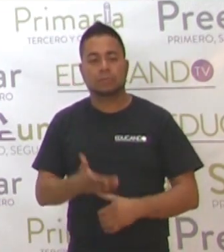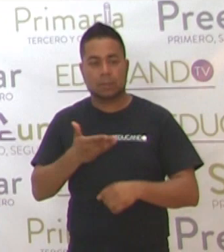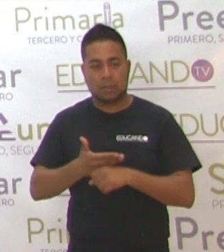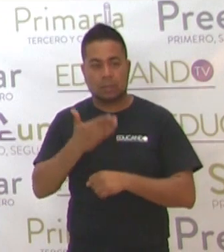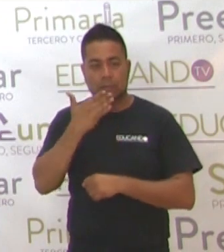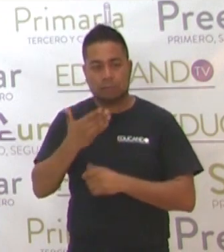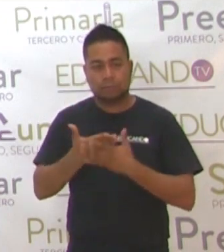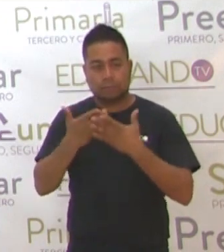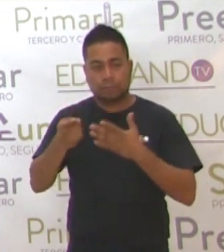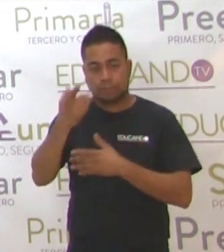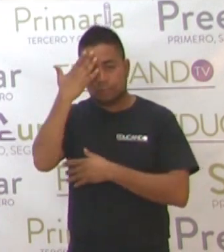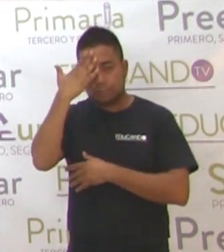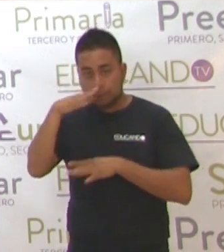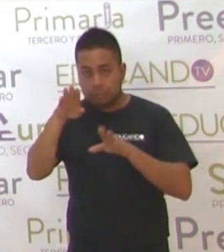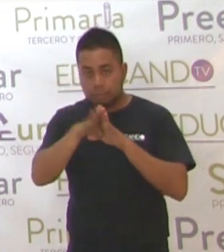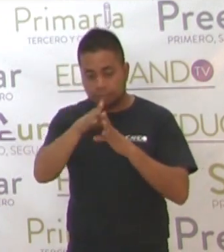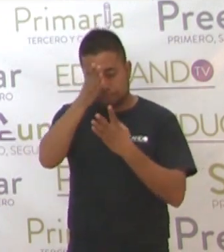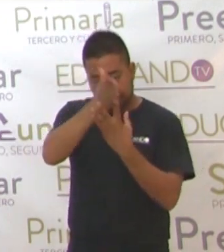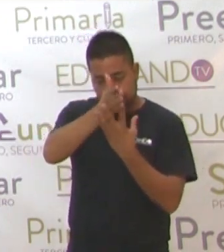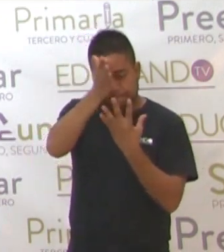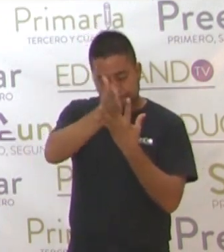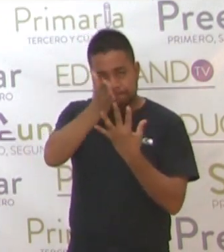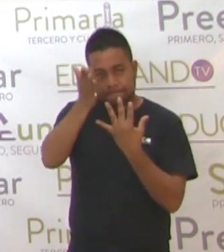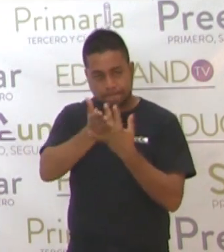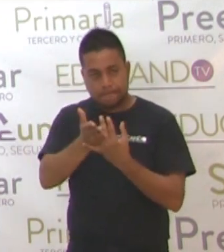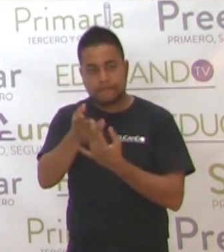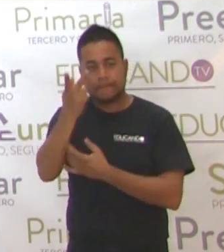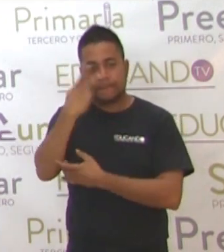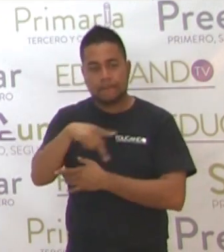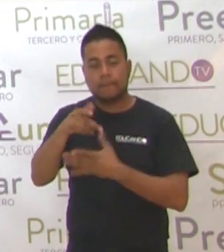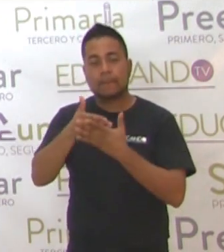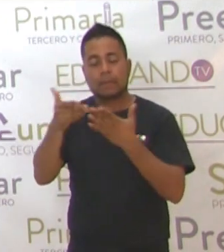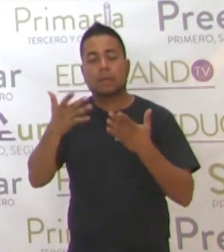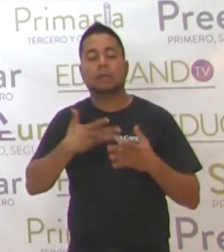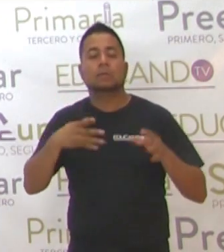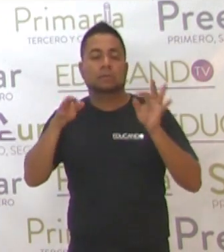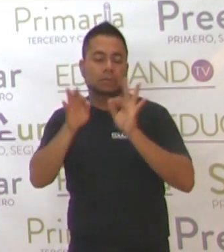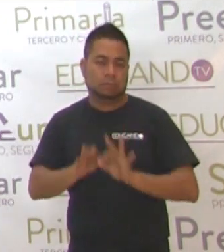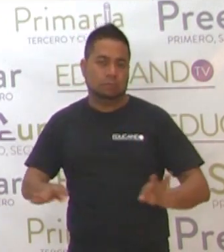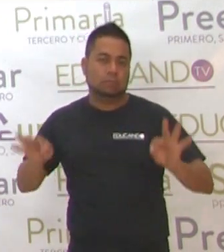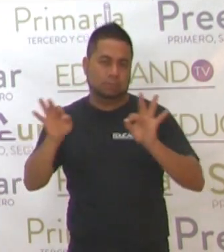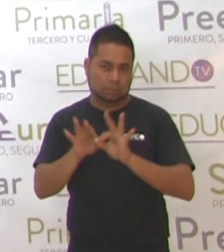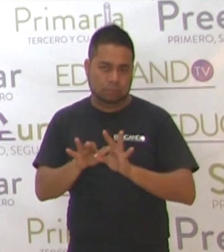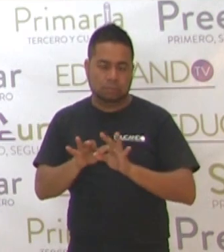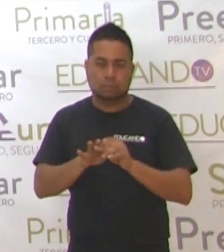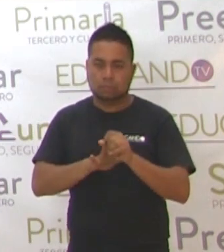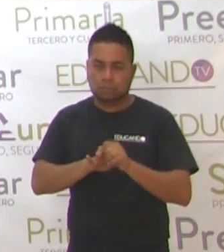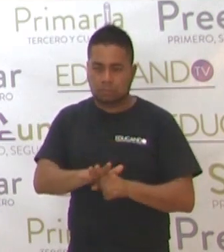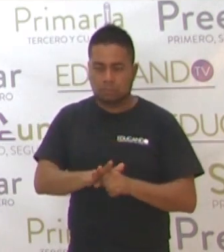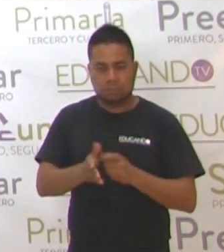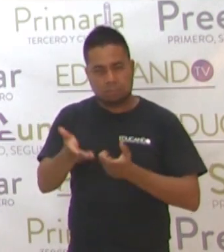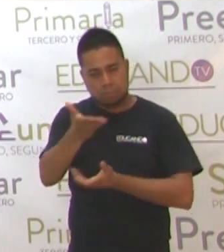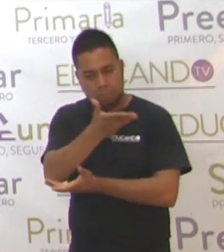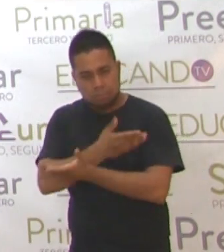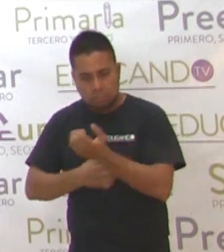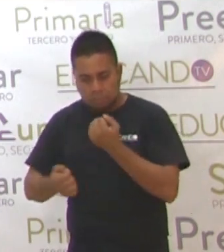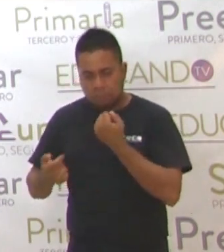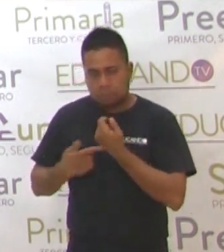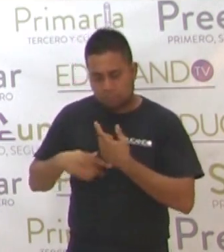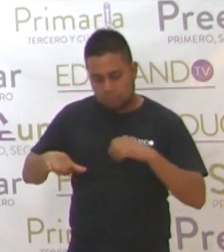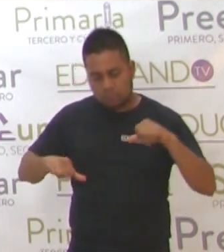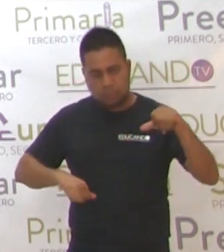conocemos la clasificación pero va a ser fundamental el hecho de poder hacer algunos ejercicios